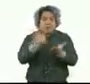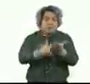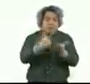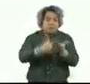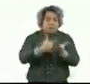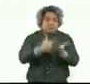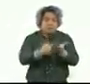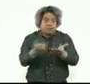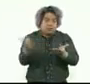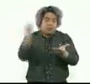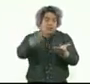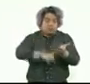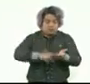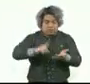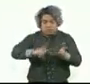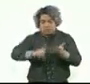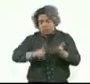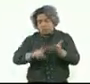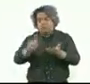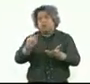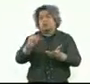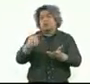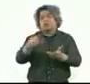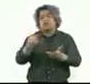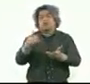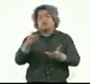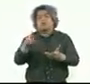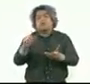y triglicéridos.